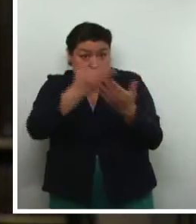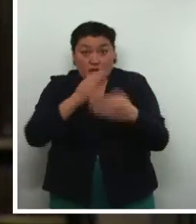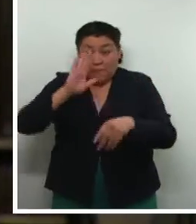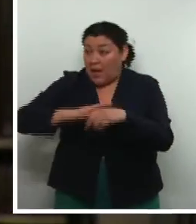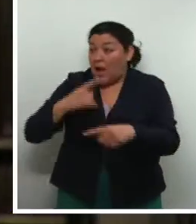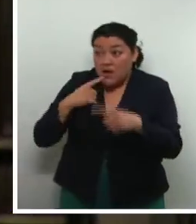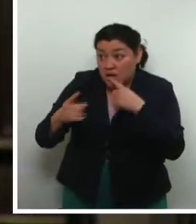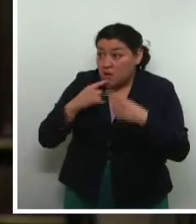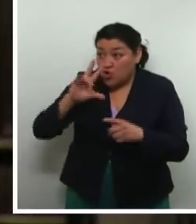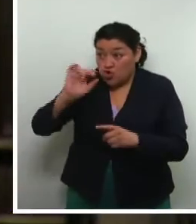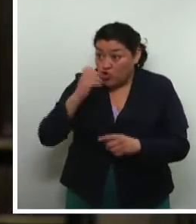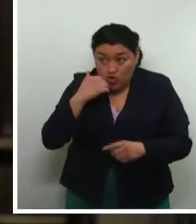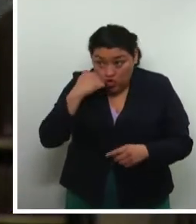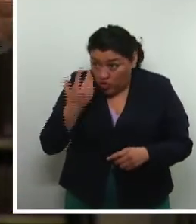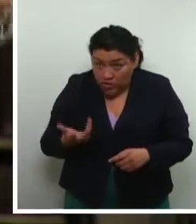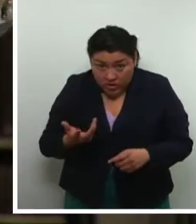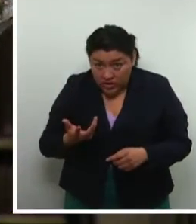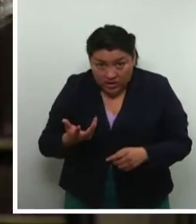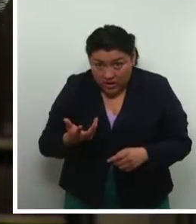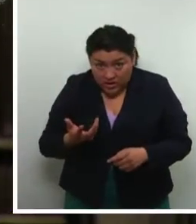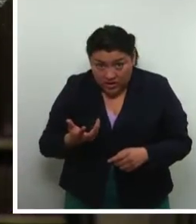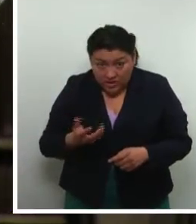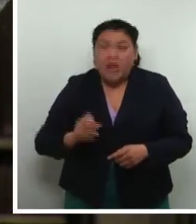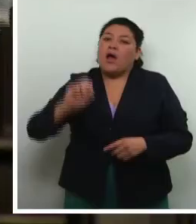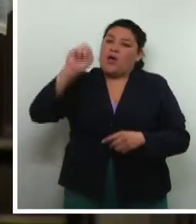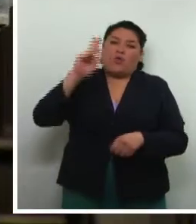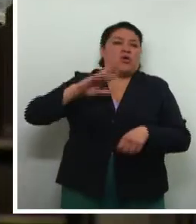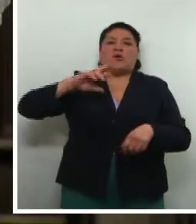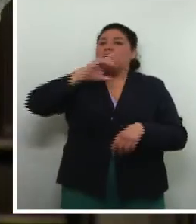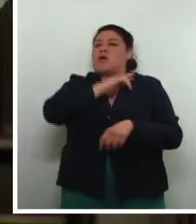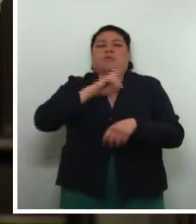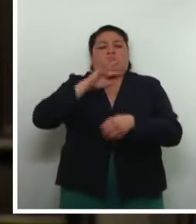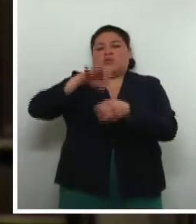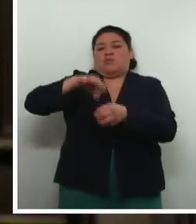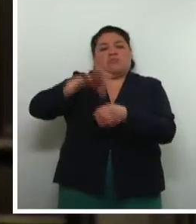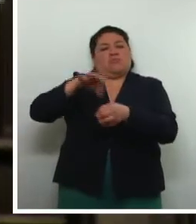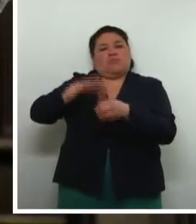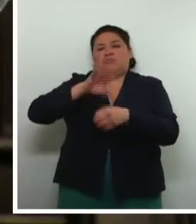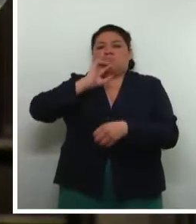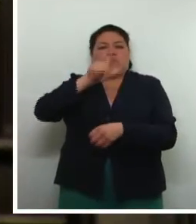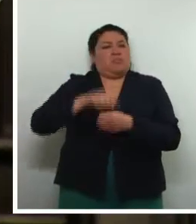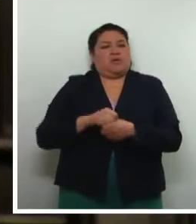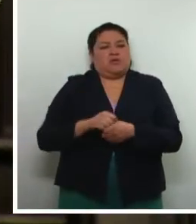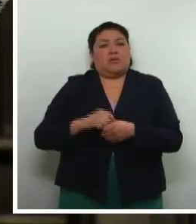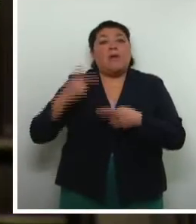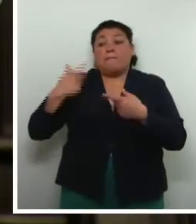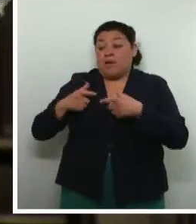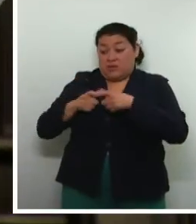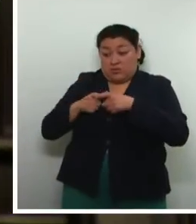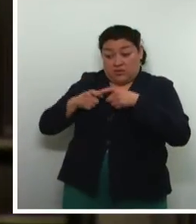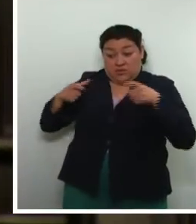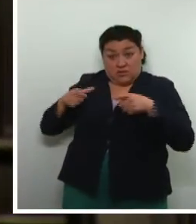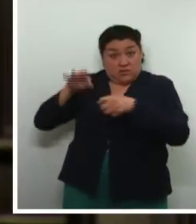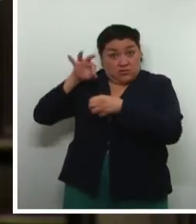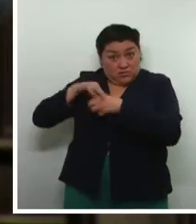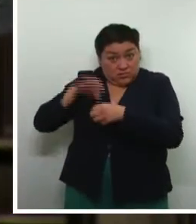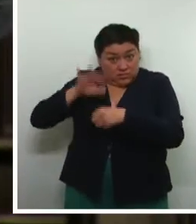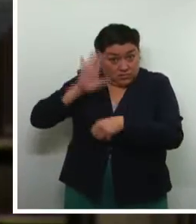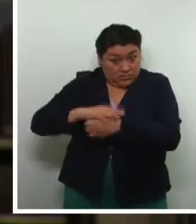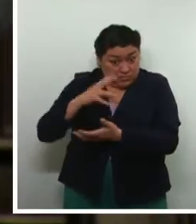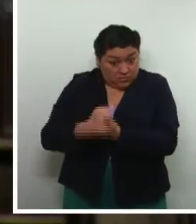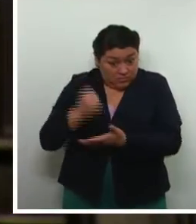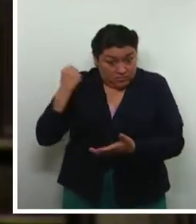discusión se someta inmediatamente a la votación. Y si no logra las 2/3 partes, es